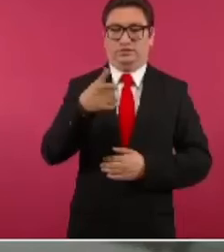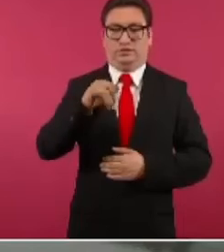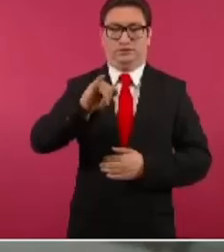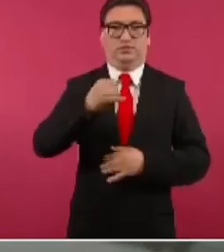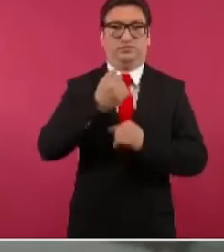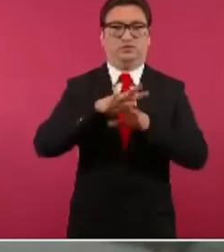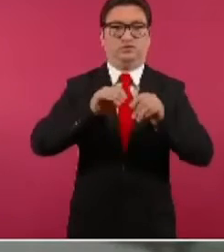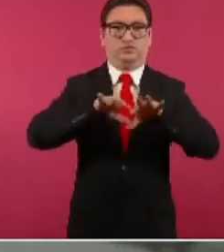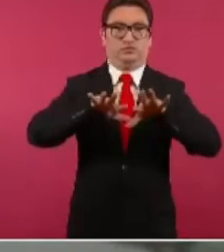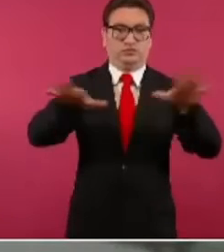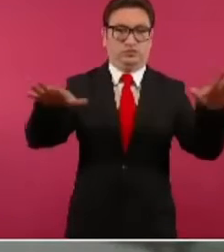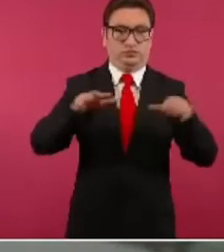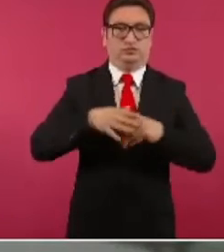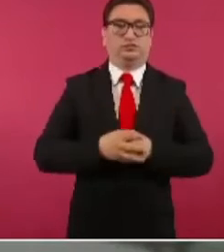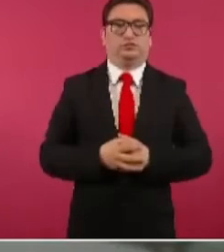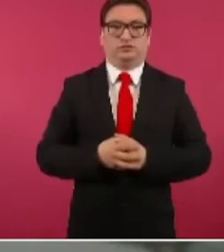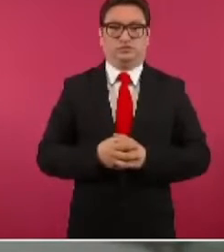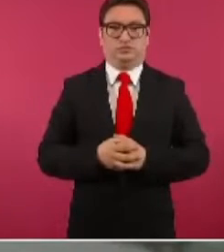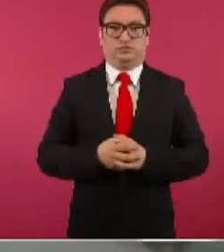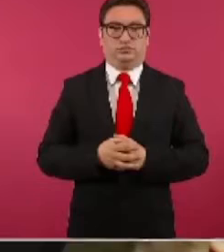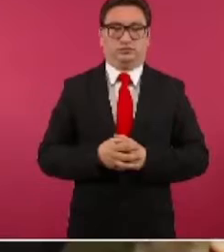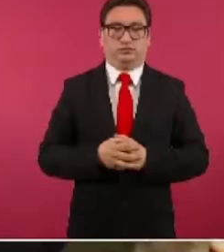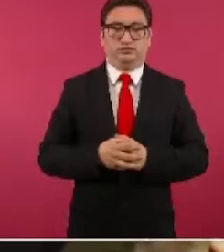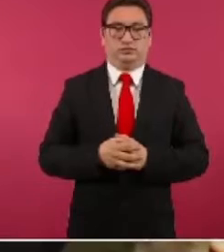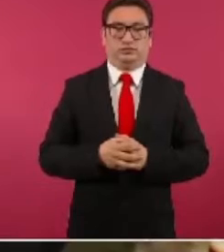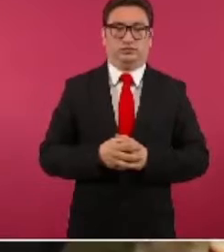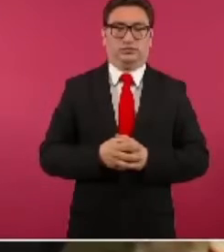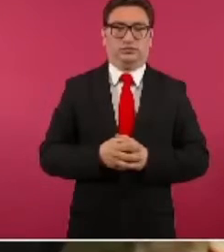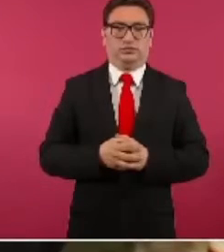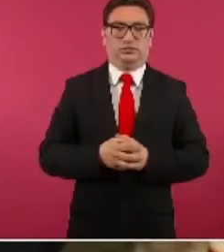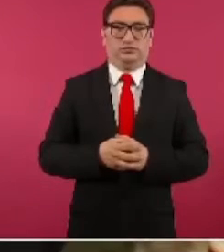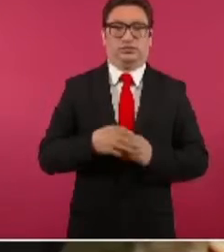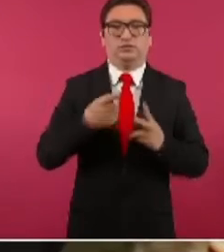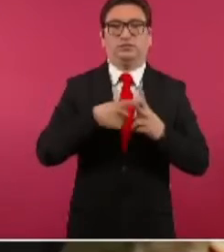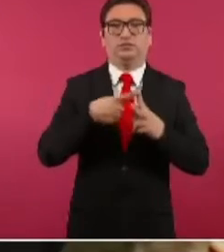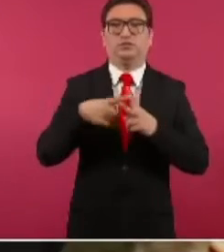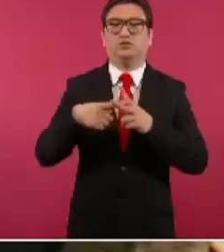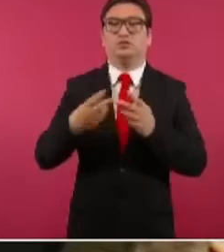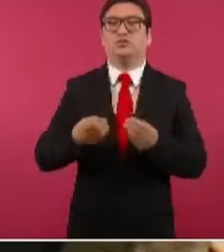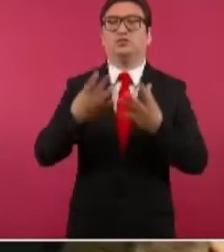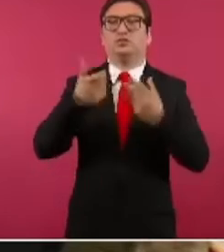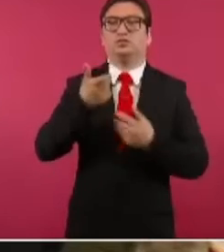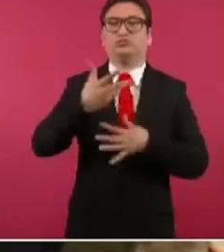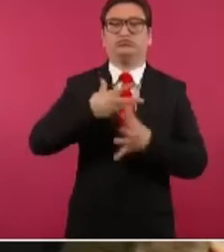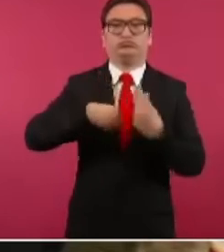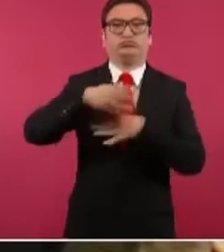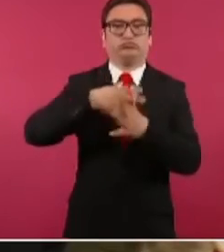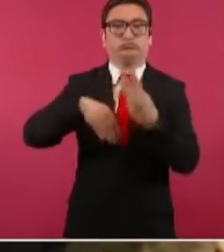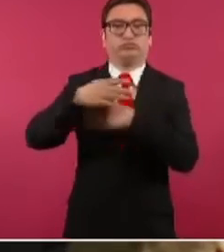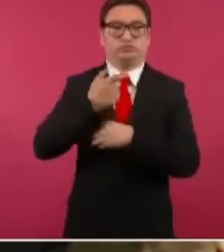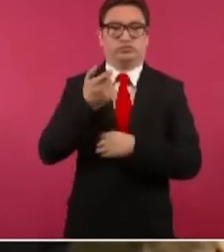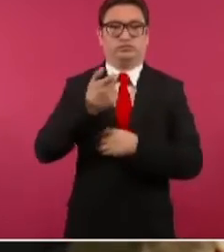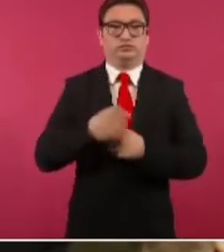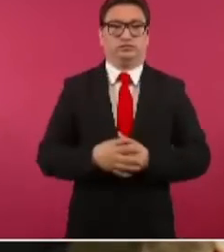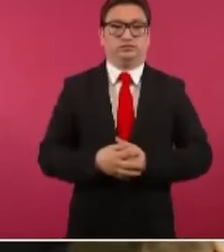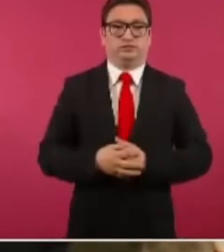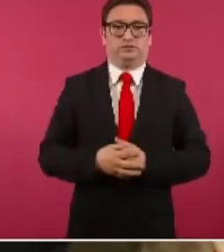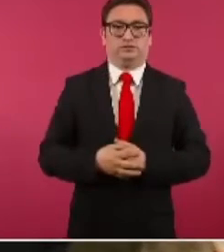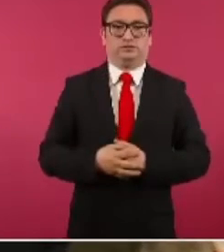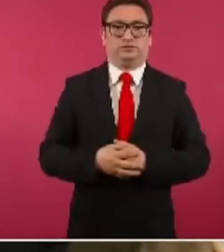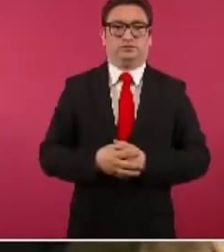datos del índice de la actividad económica. Salieron